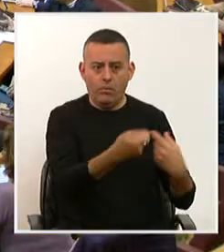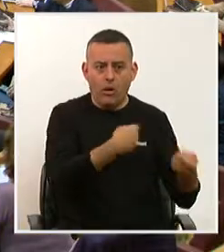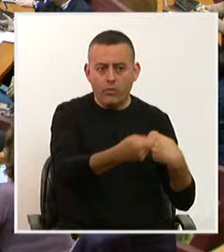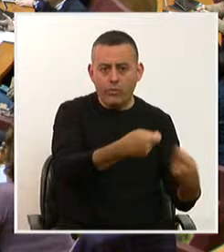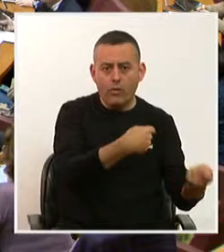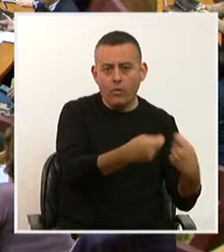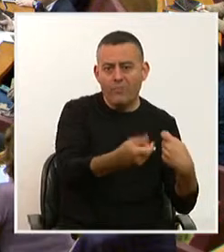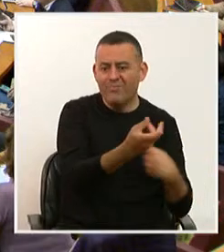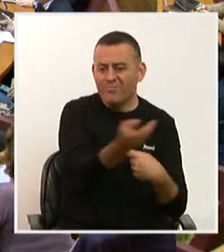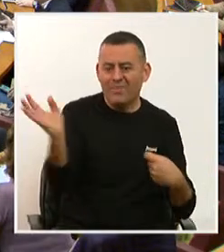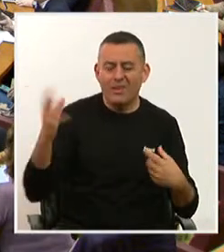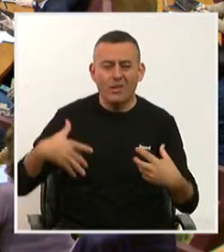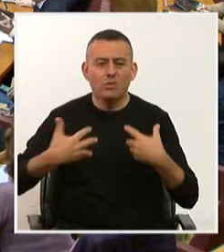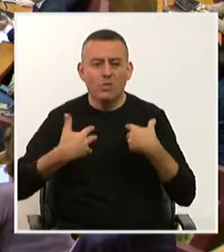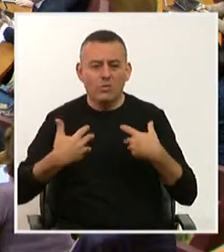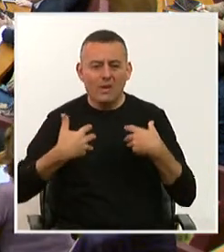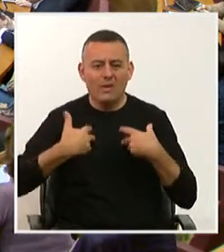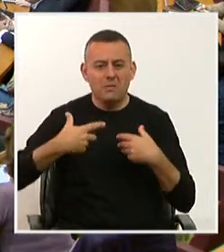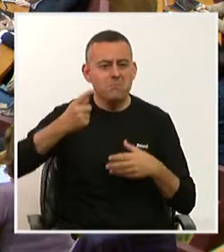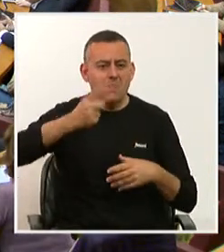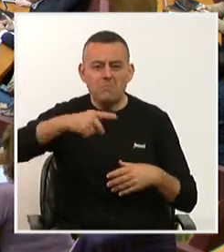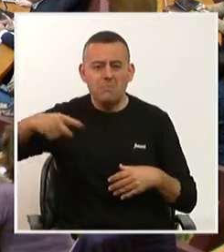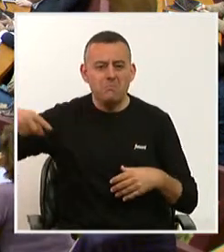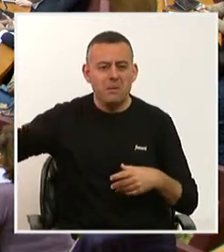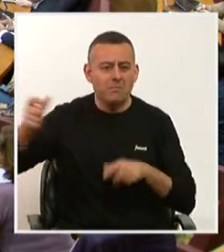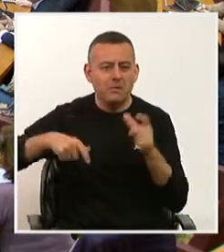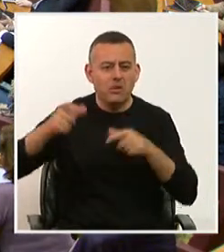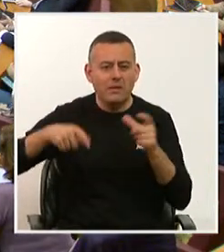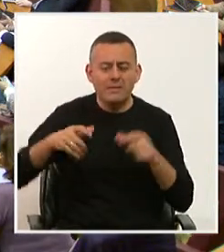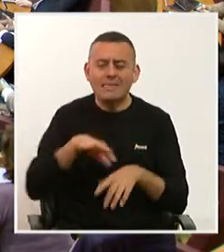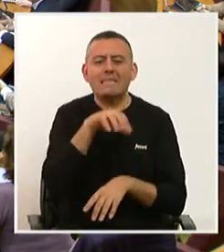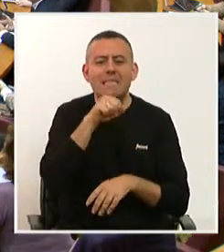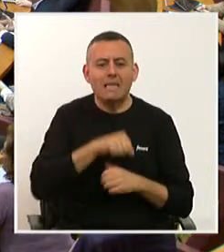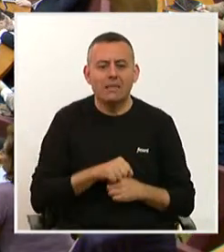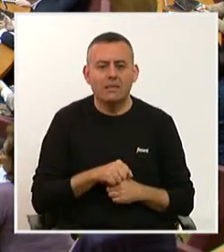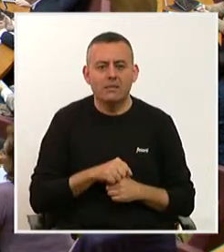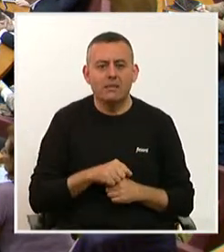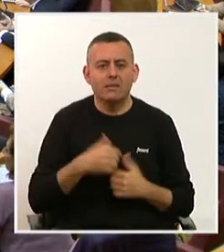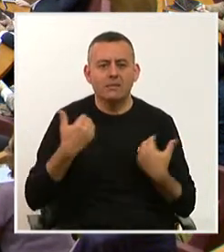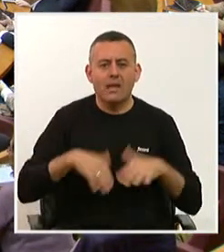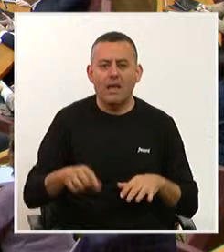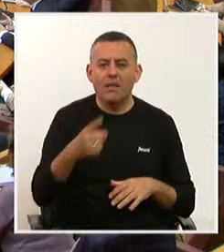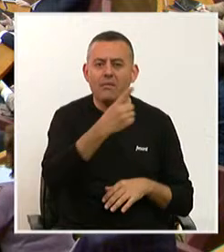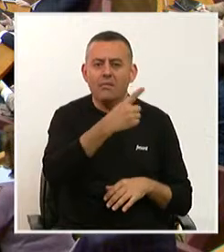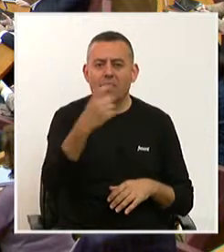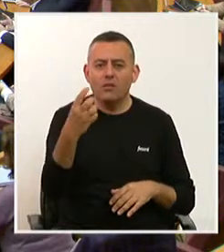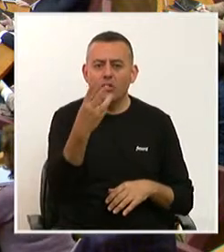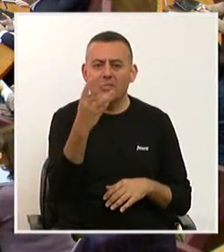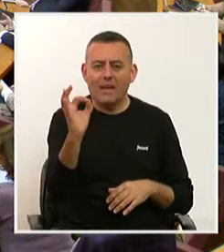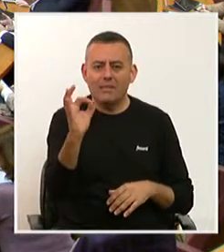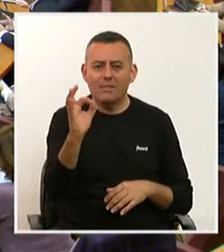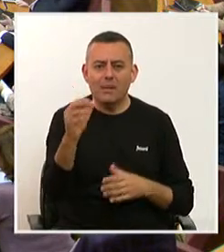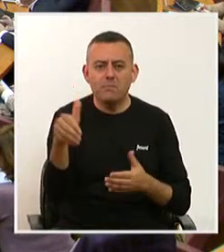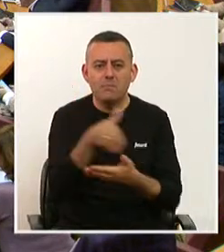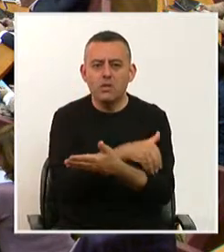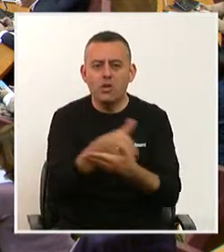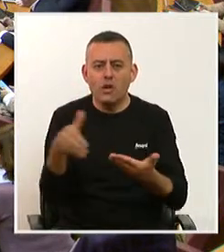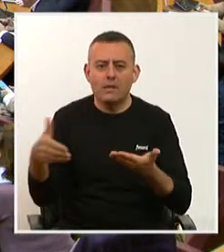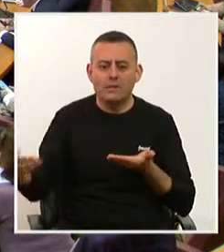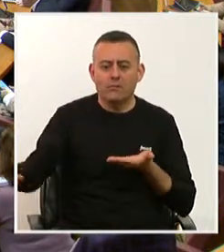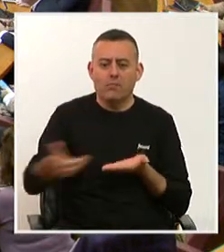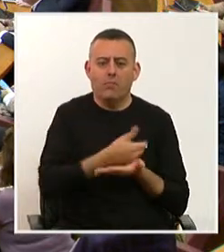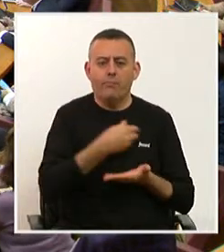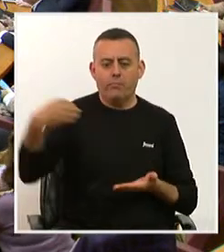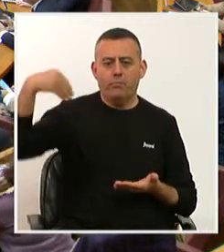de va asumir responsabil de mill de euros que se ha qu la empresa aquí y en nom